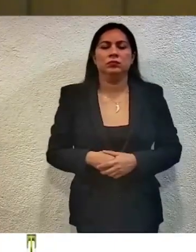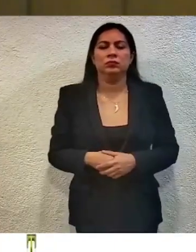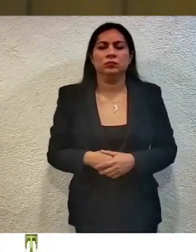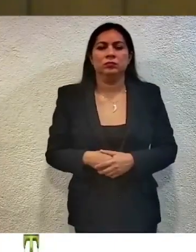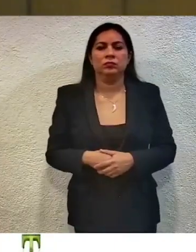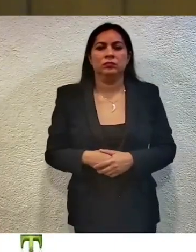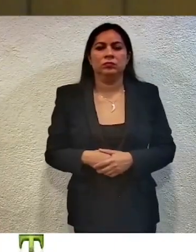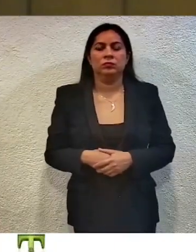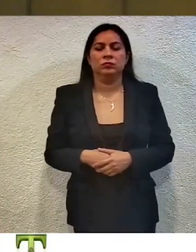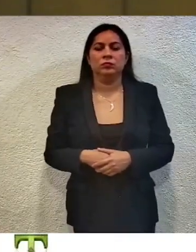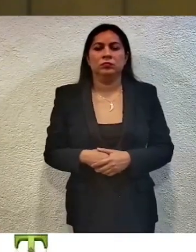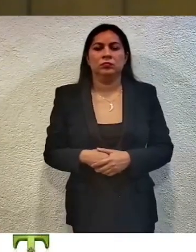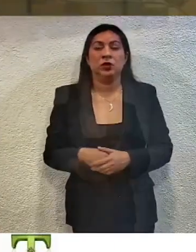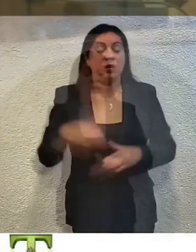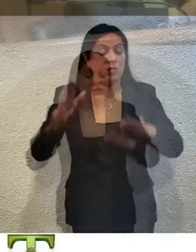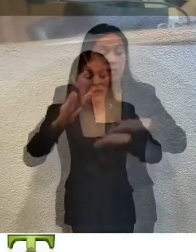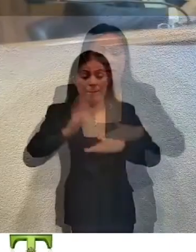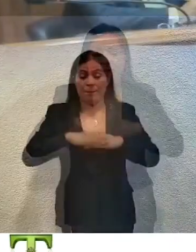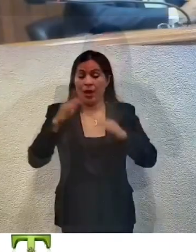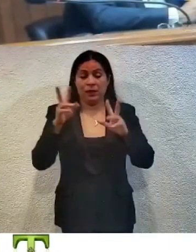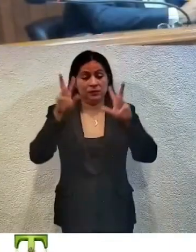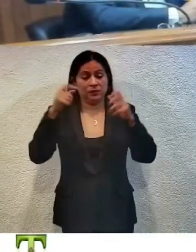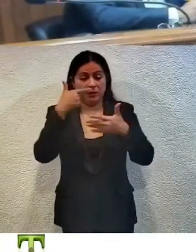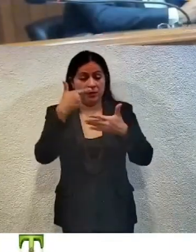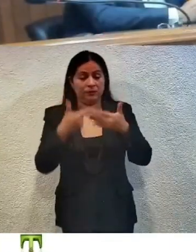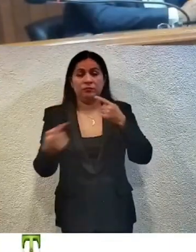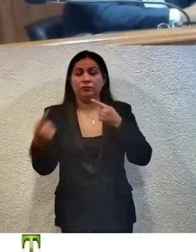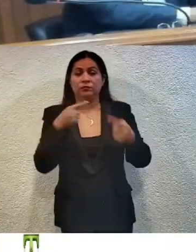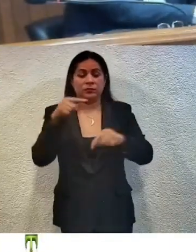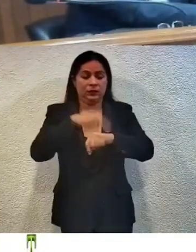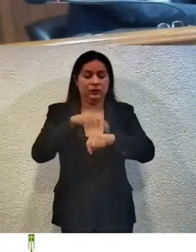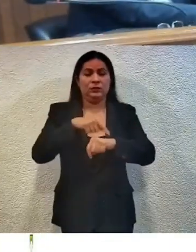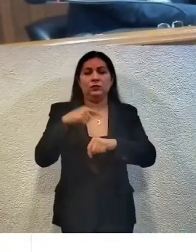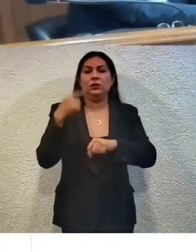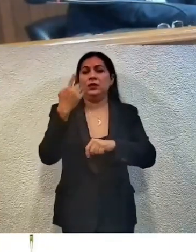derecho corresponda. Al no haber más asuntos por tratar, siendo las